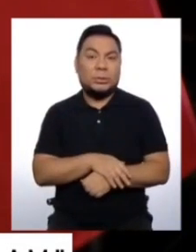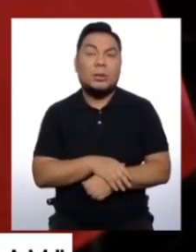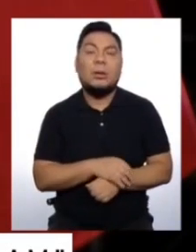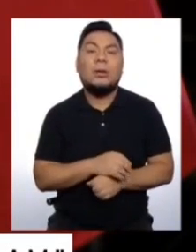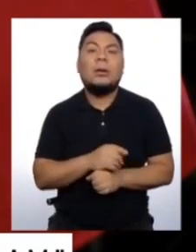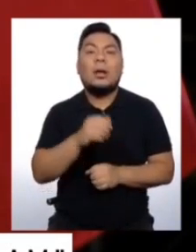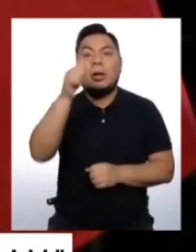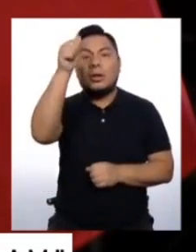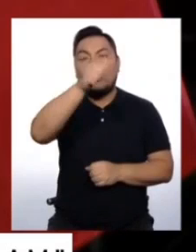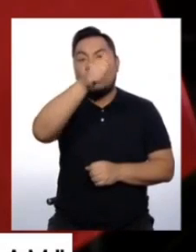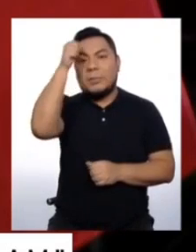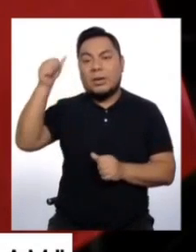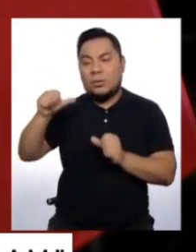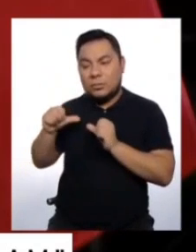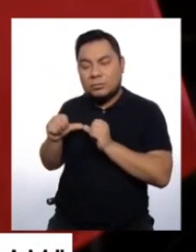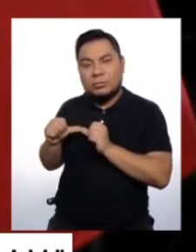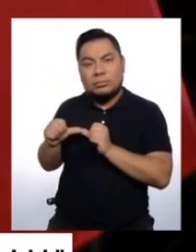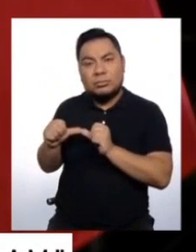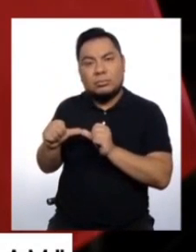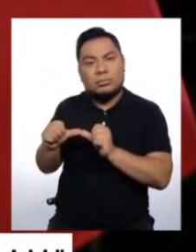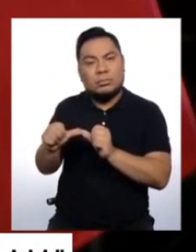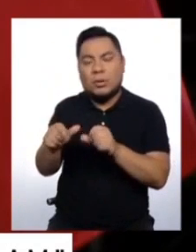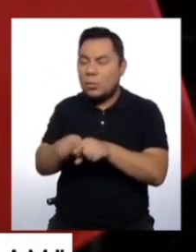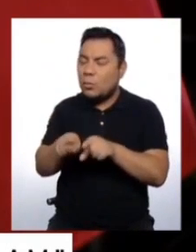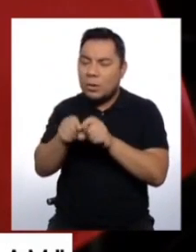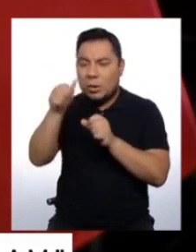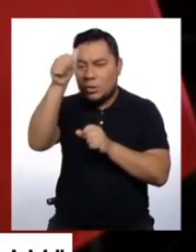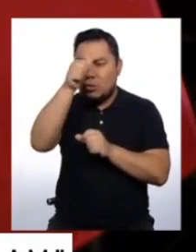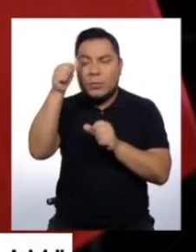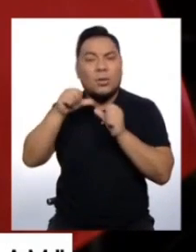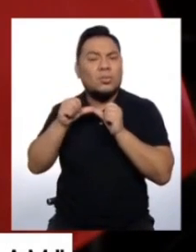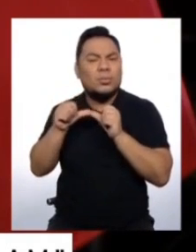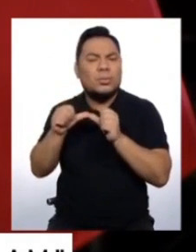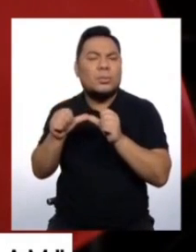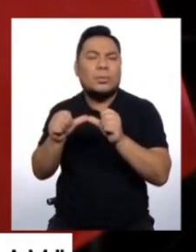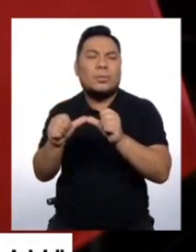días domingo, ¿no? Eso sí continúa igual.